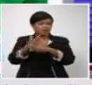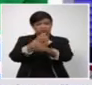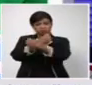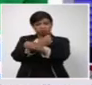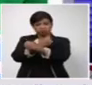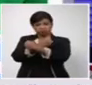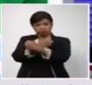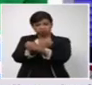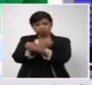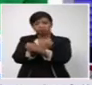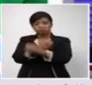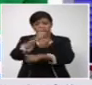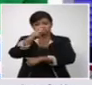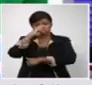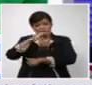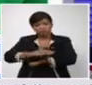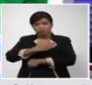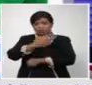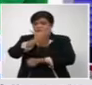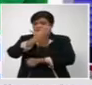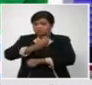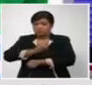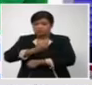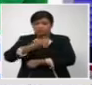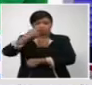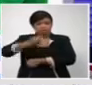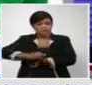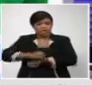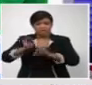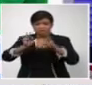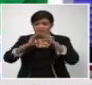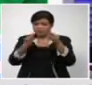corre y la responsabilidad que tenemos